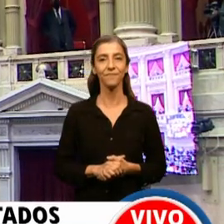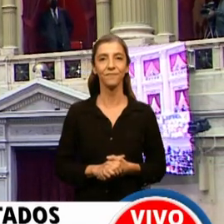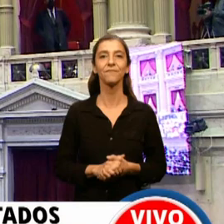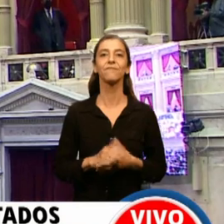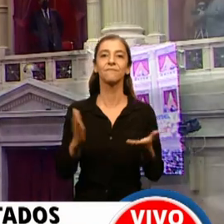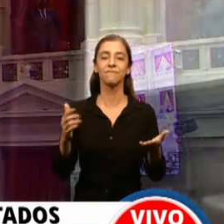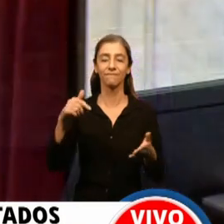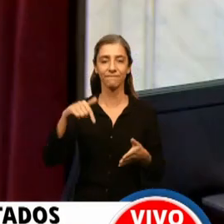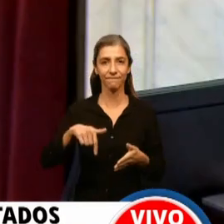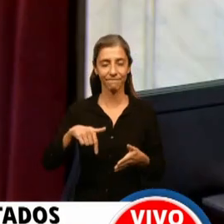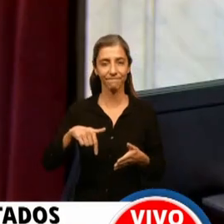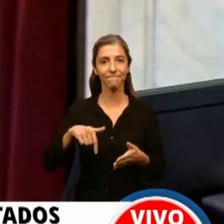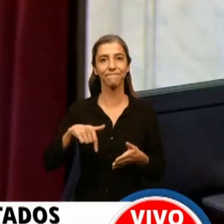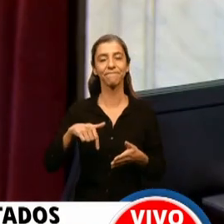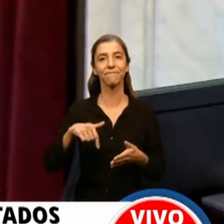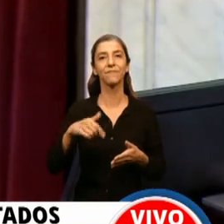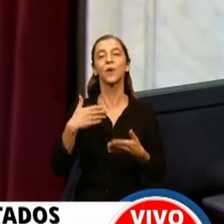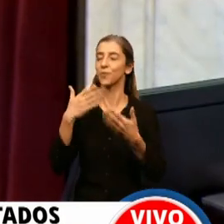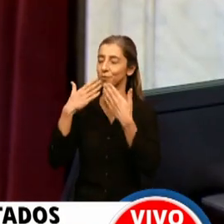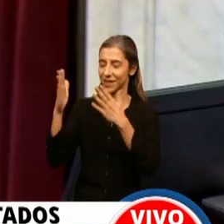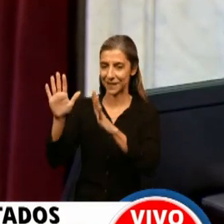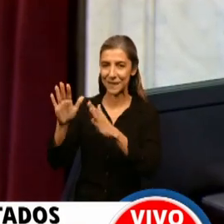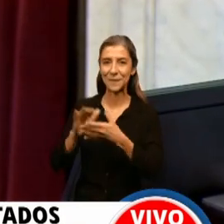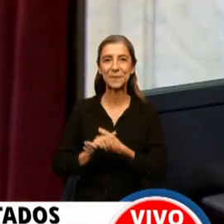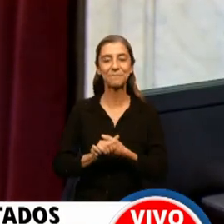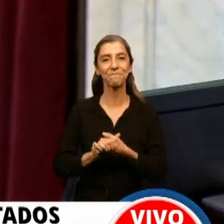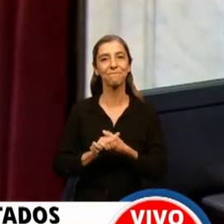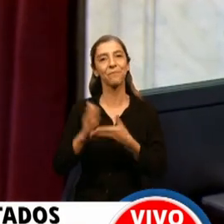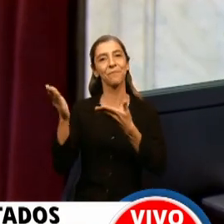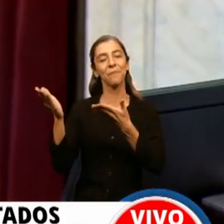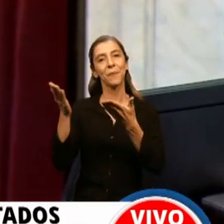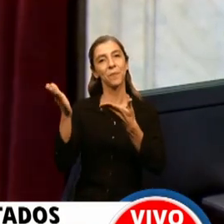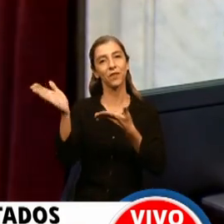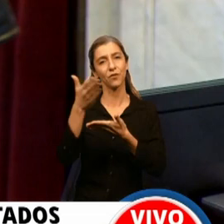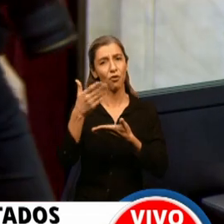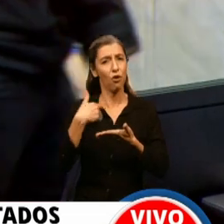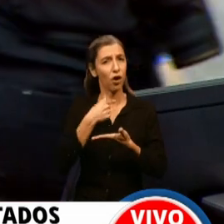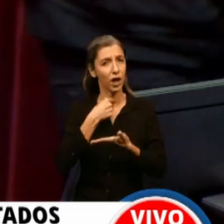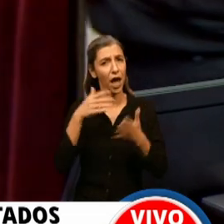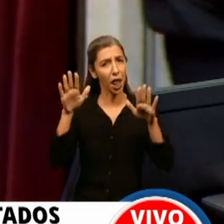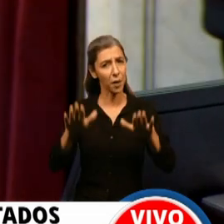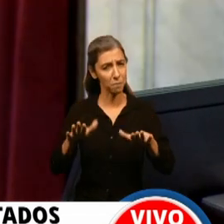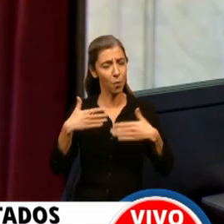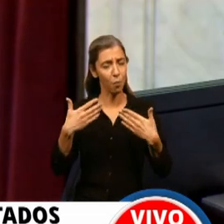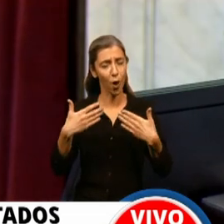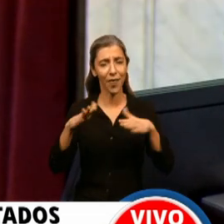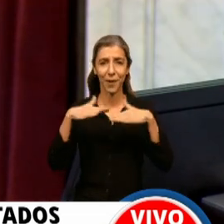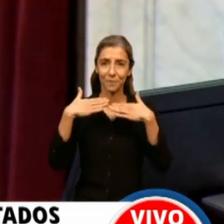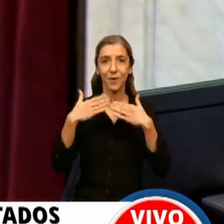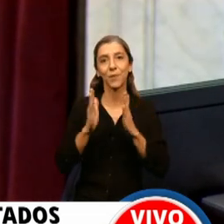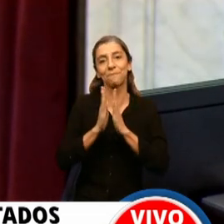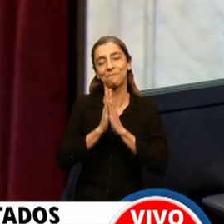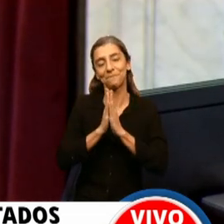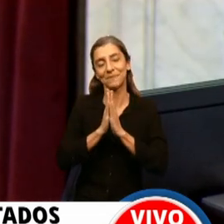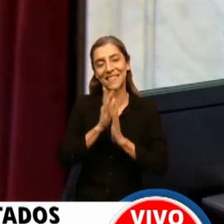en consideración muchas gracias las invito si quieren seguir acompañando la sesión a hacerlo en